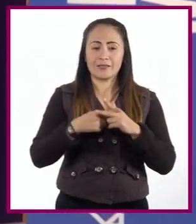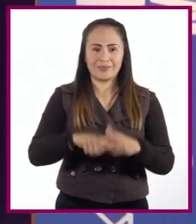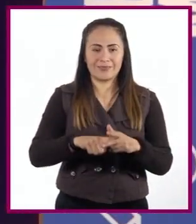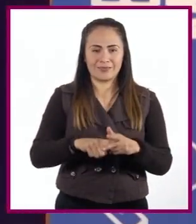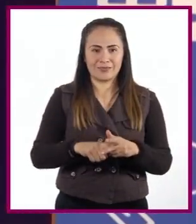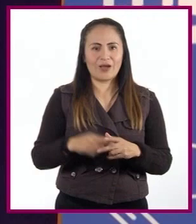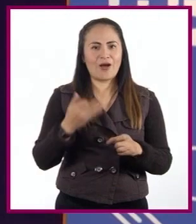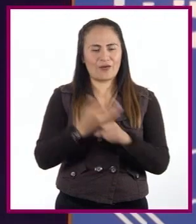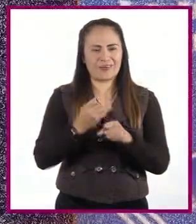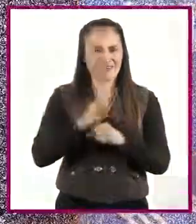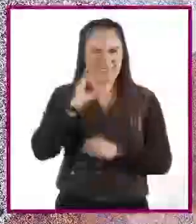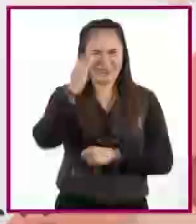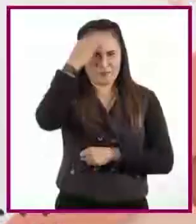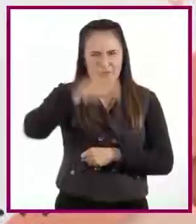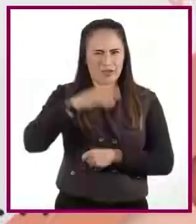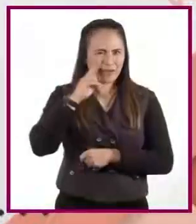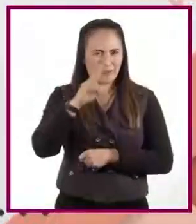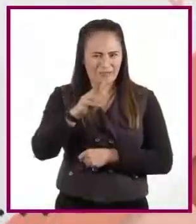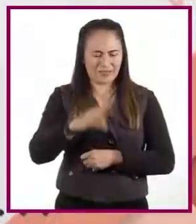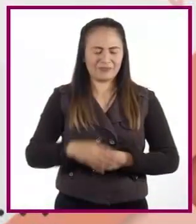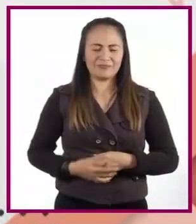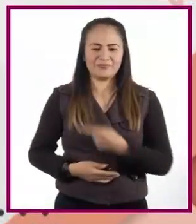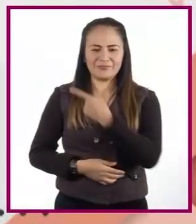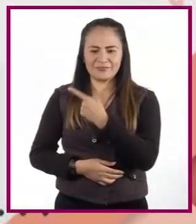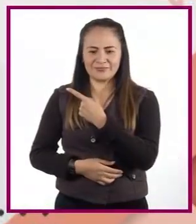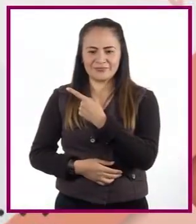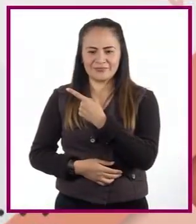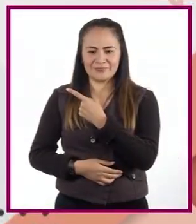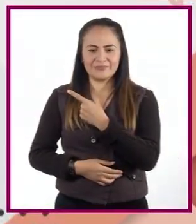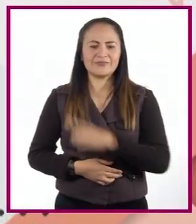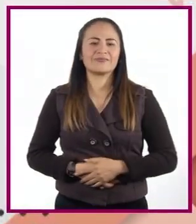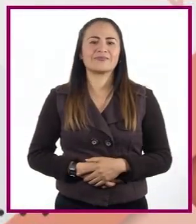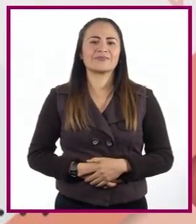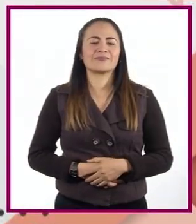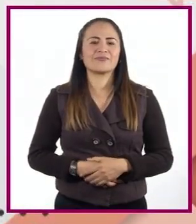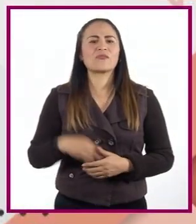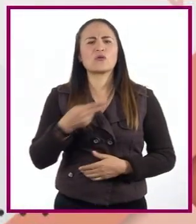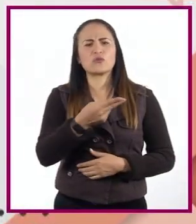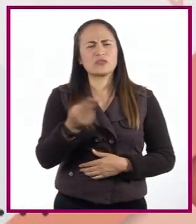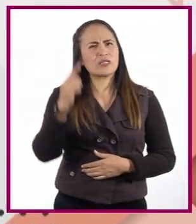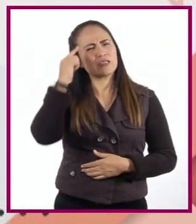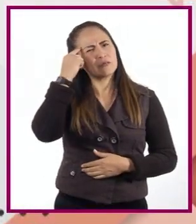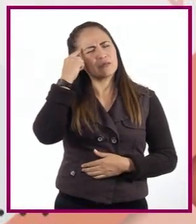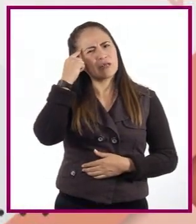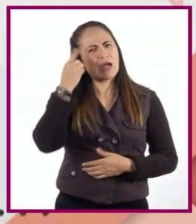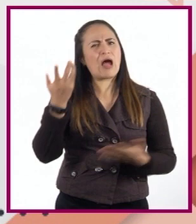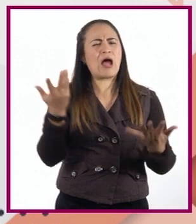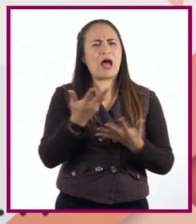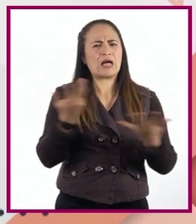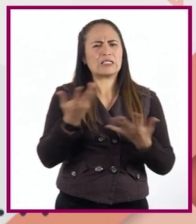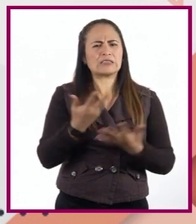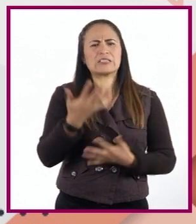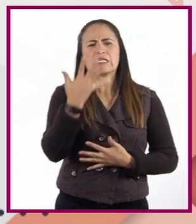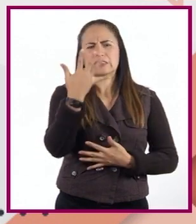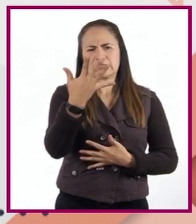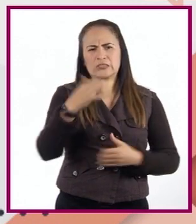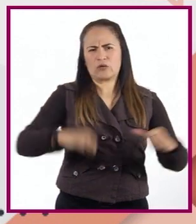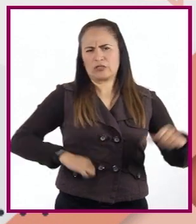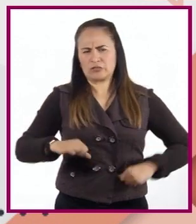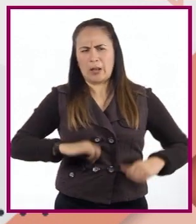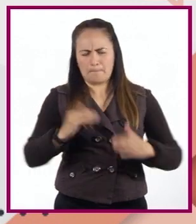que vean la siguiente imagen. Mientras la ven, piensen 5 acciones que hacen cuando inician un nuevo día.